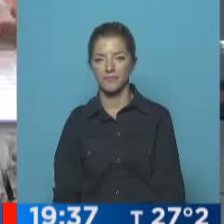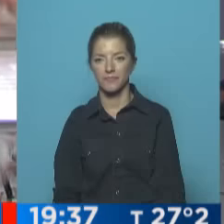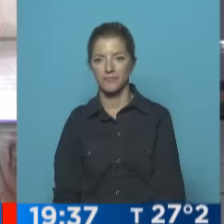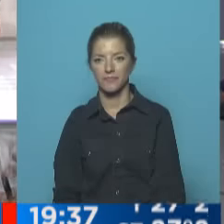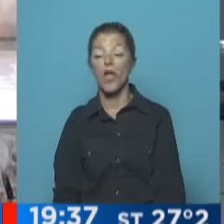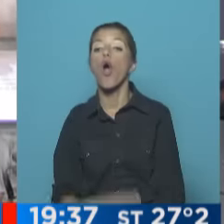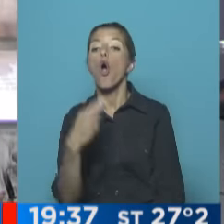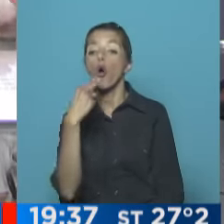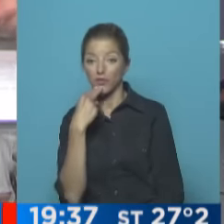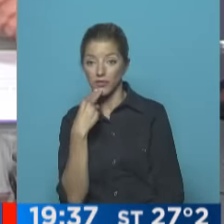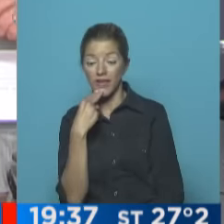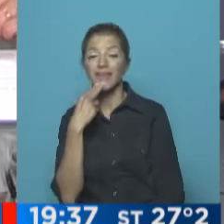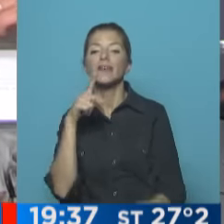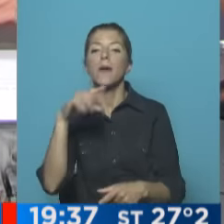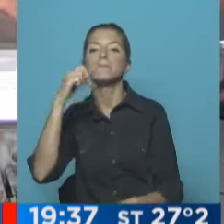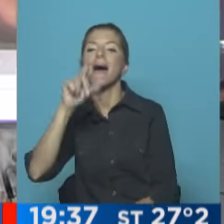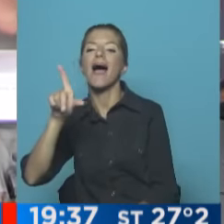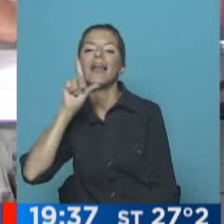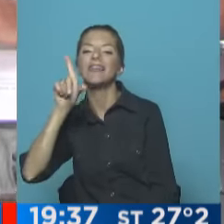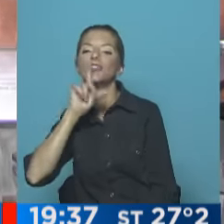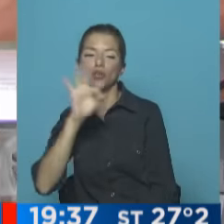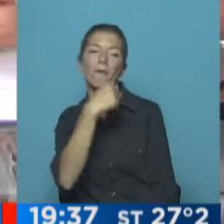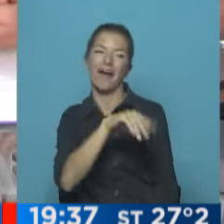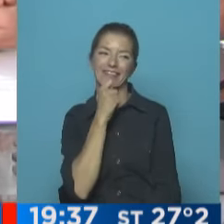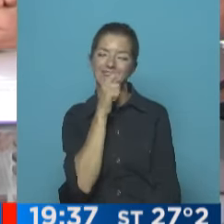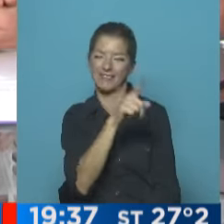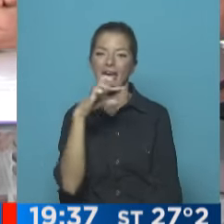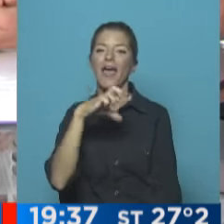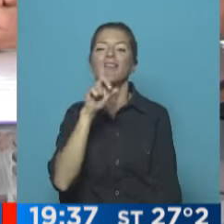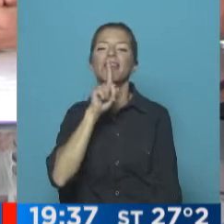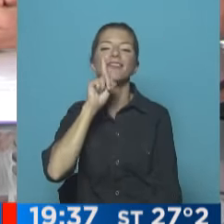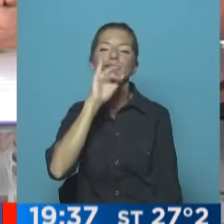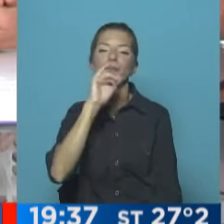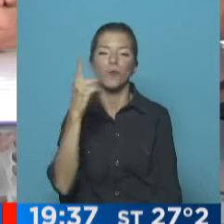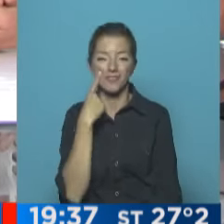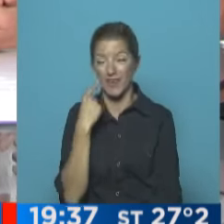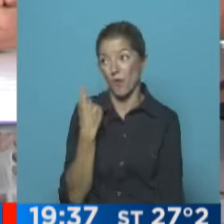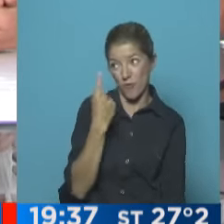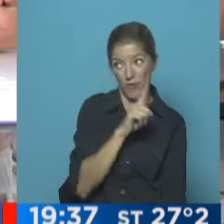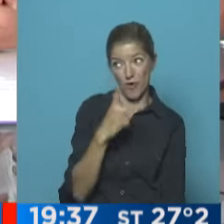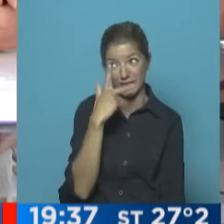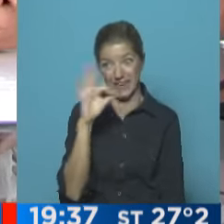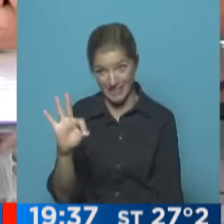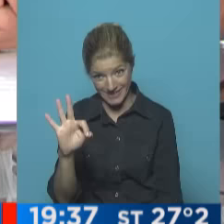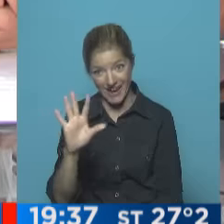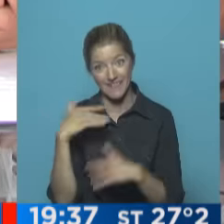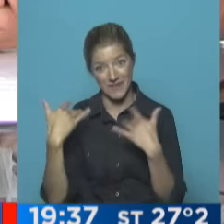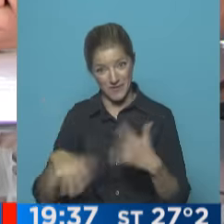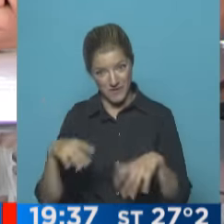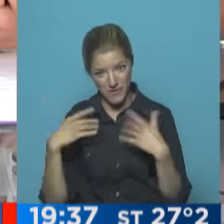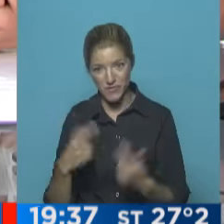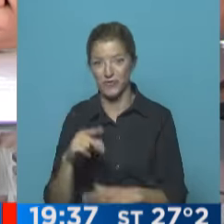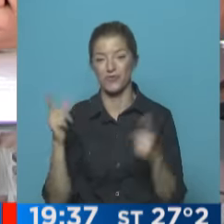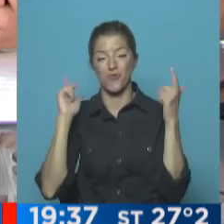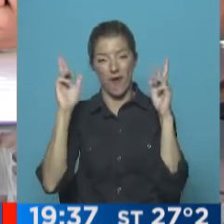El 11 es el palito. Le vamos a robar el chiste a Pablo Tiburci. El ganador claro, se lleva... No es uno solo, son 30. 30. Qué